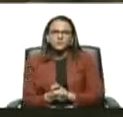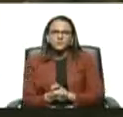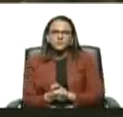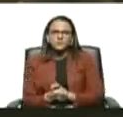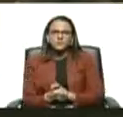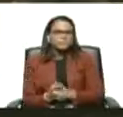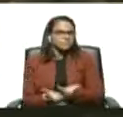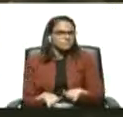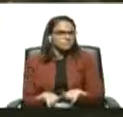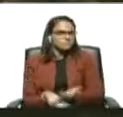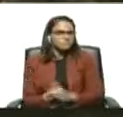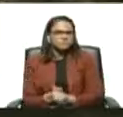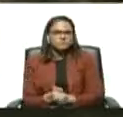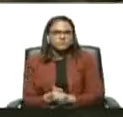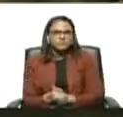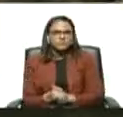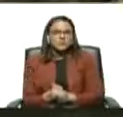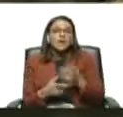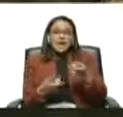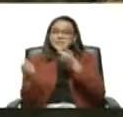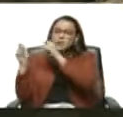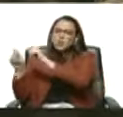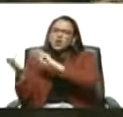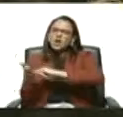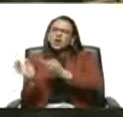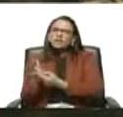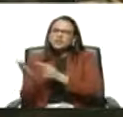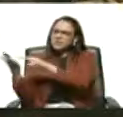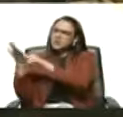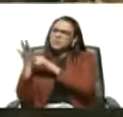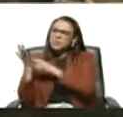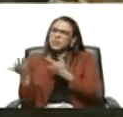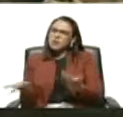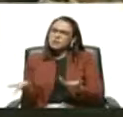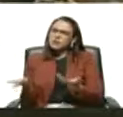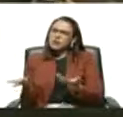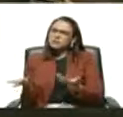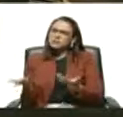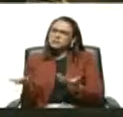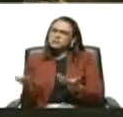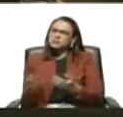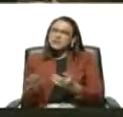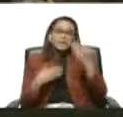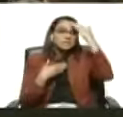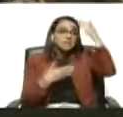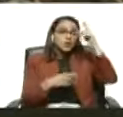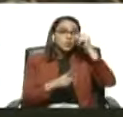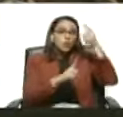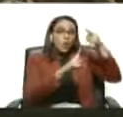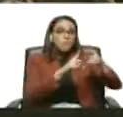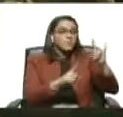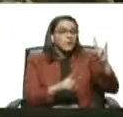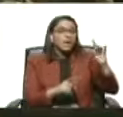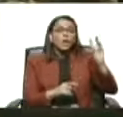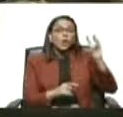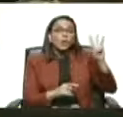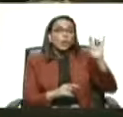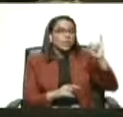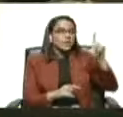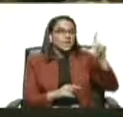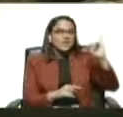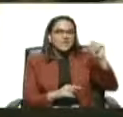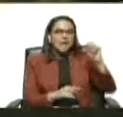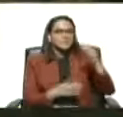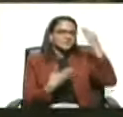esta naturaleza. Y ese bloqueo también demostró, William, saludo a William Estudioso, además,